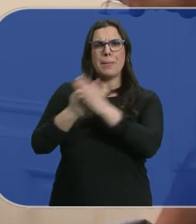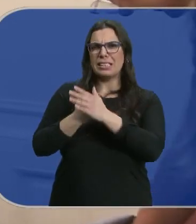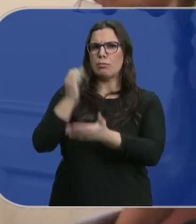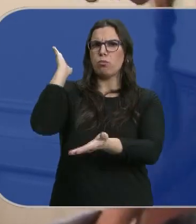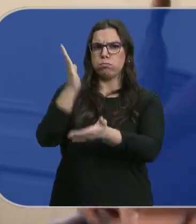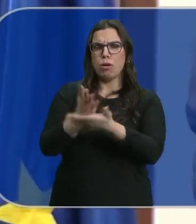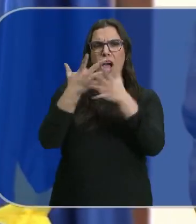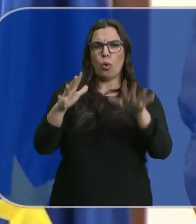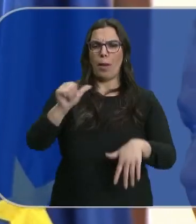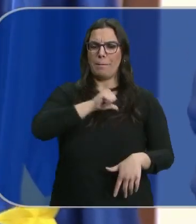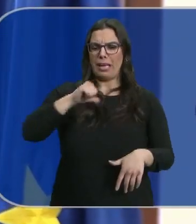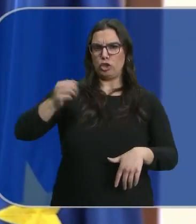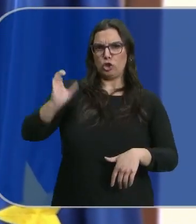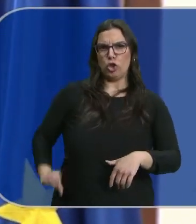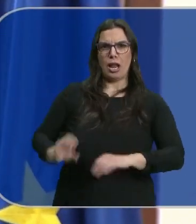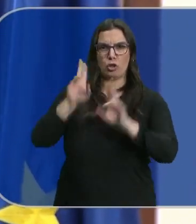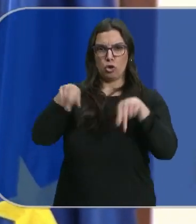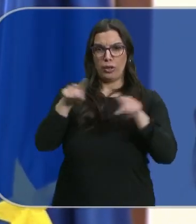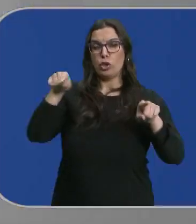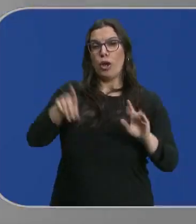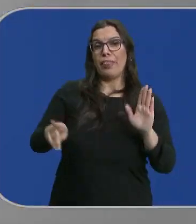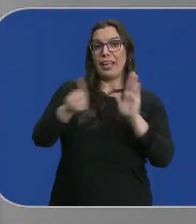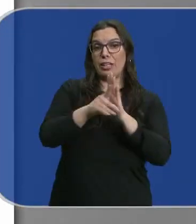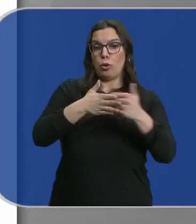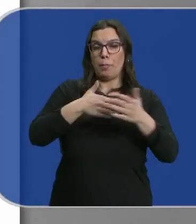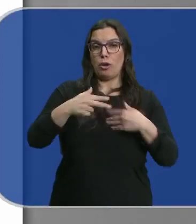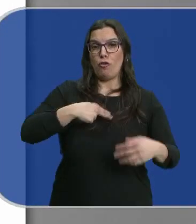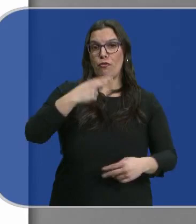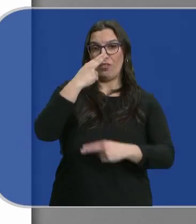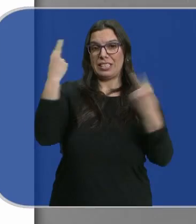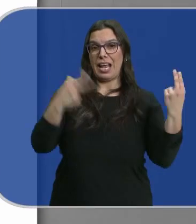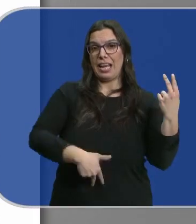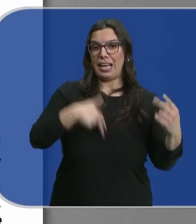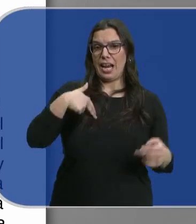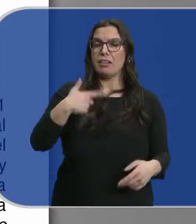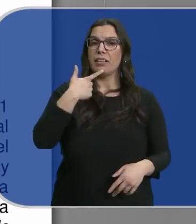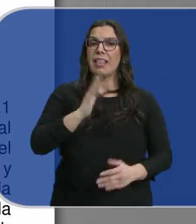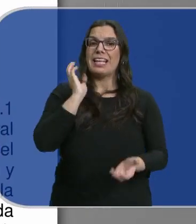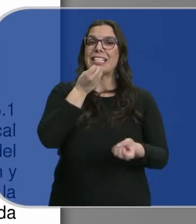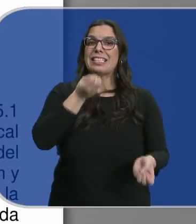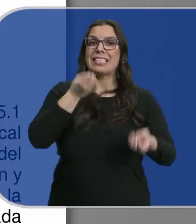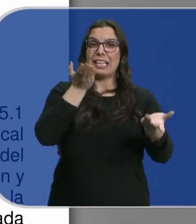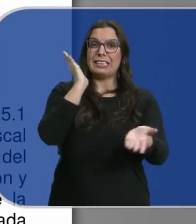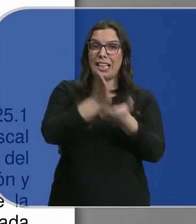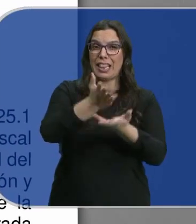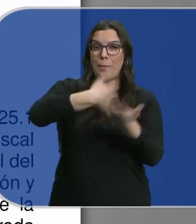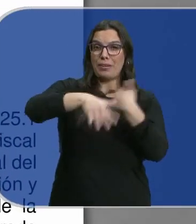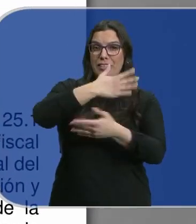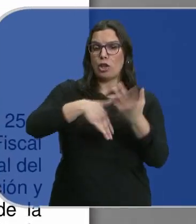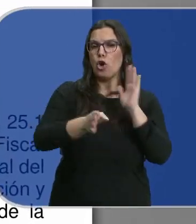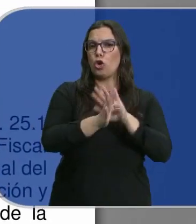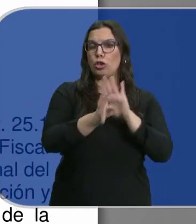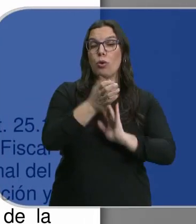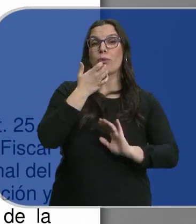enriquecimiento personal. Así se indica en el decreto emitido hoy por el fiscal general Álvaro Ortiz, que avala mantener las sentencias por malversación a